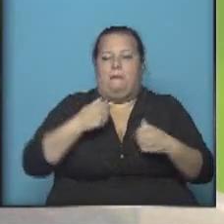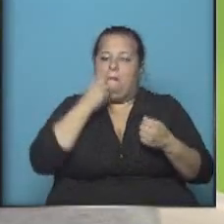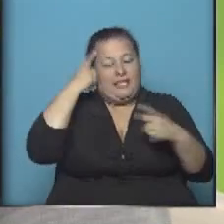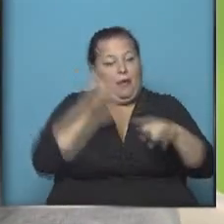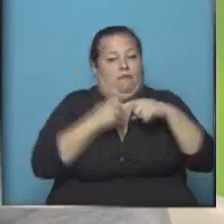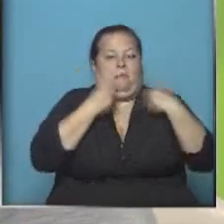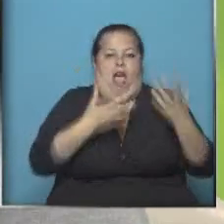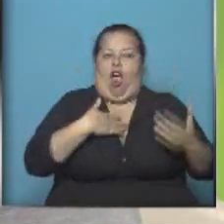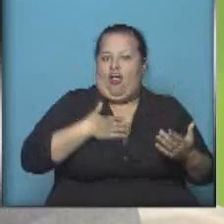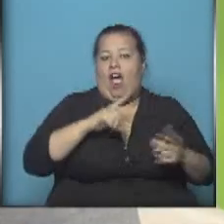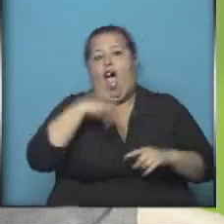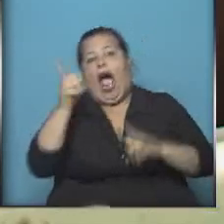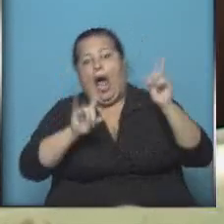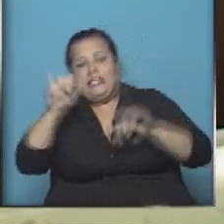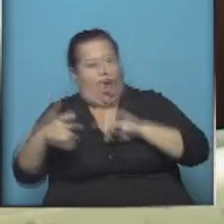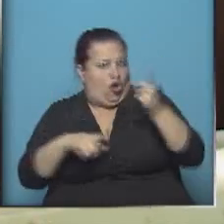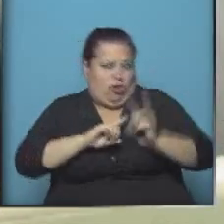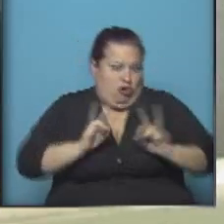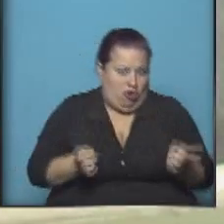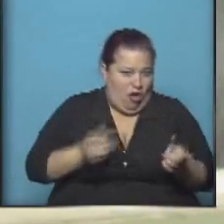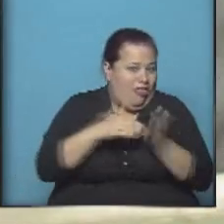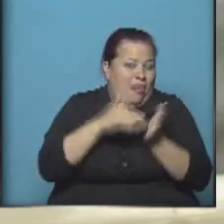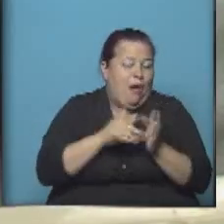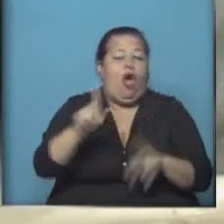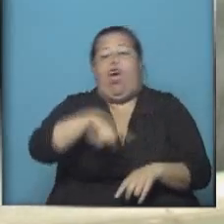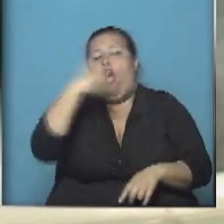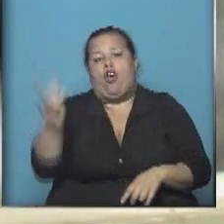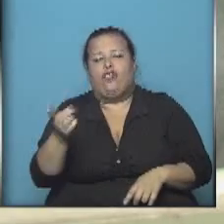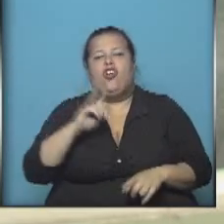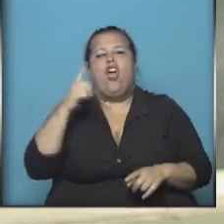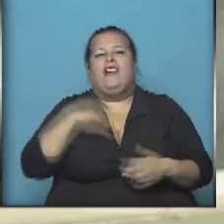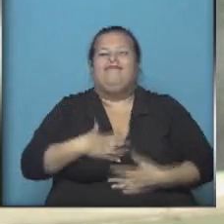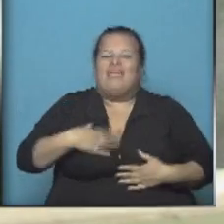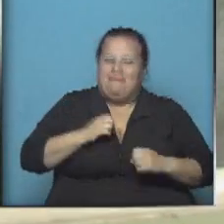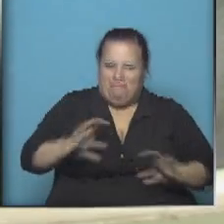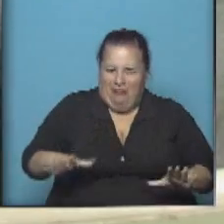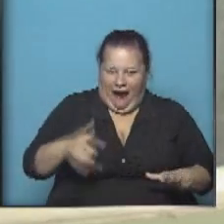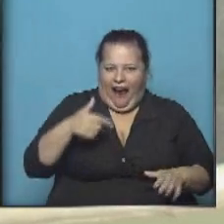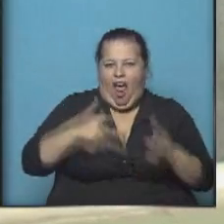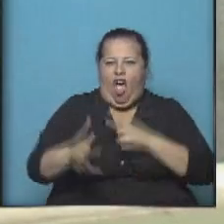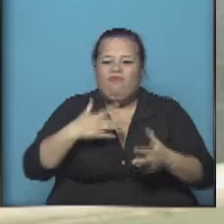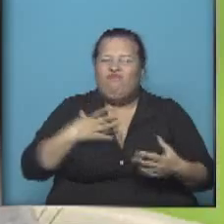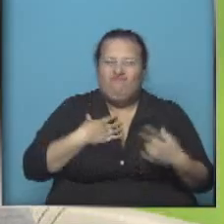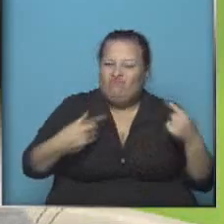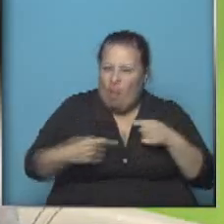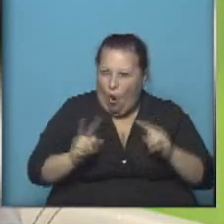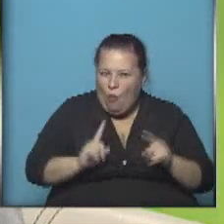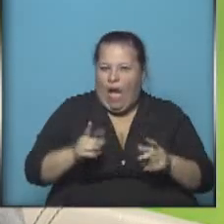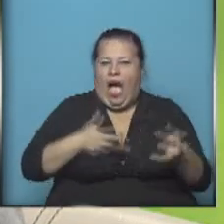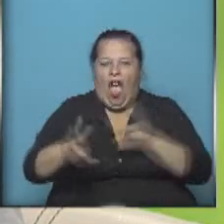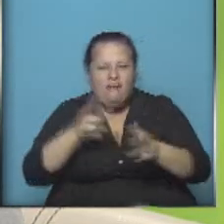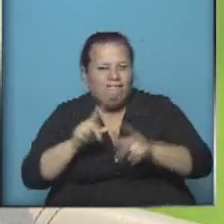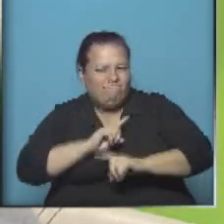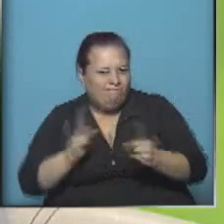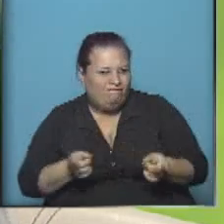en algunos casos puede ser y en otros casos no. Porque en otros casos no se sienten bien con la operación, con la